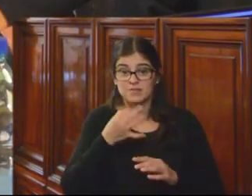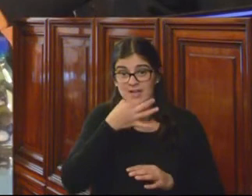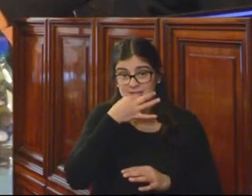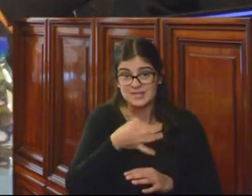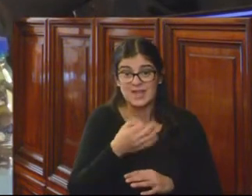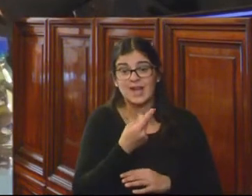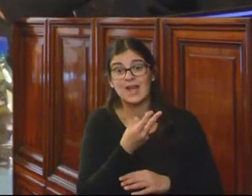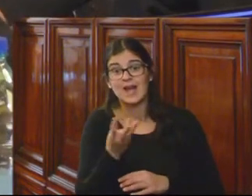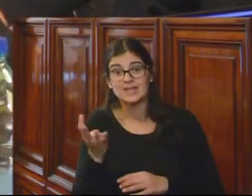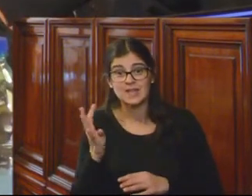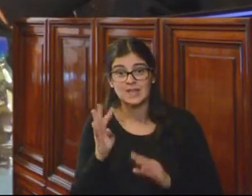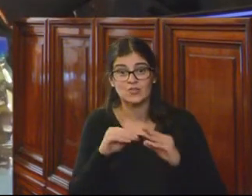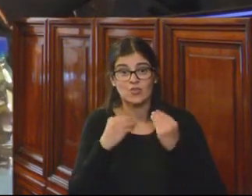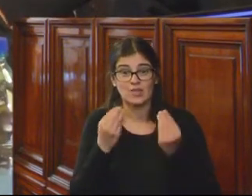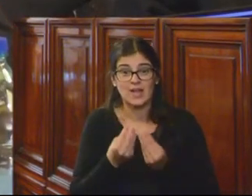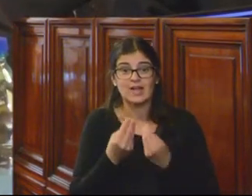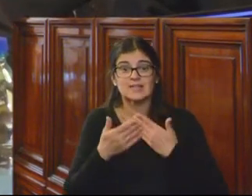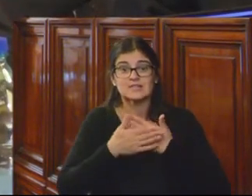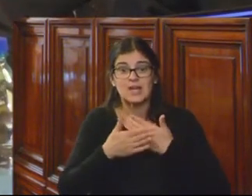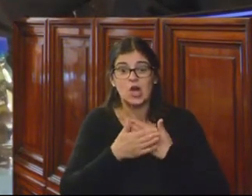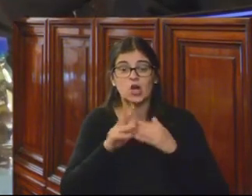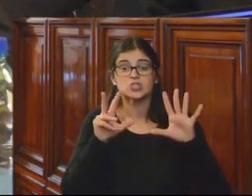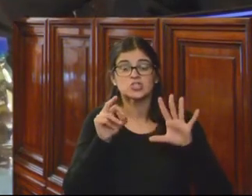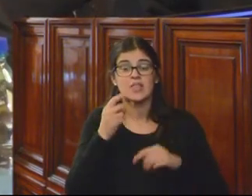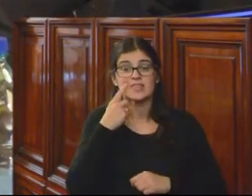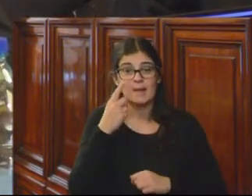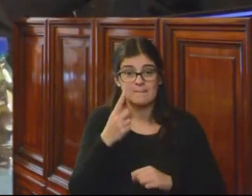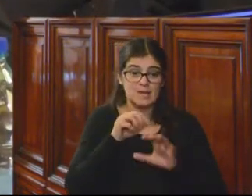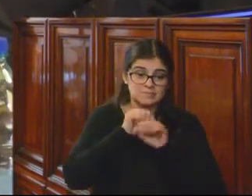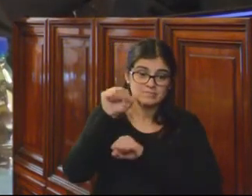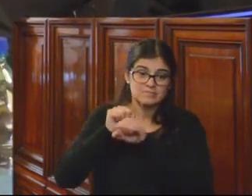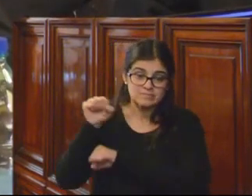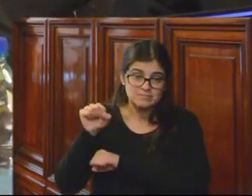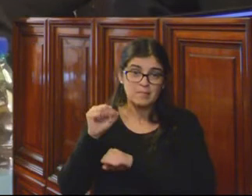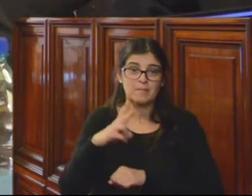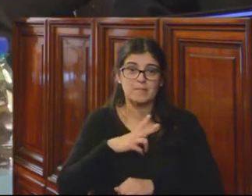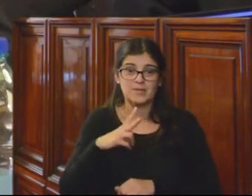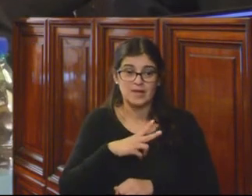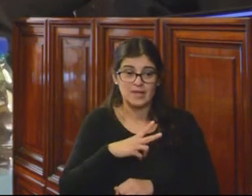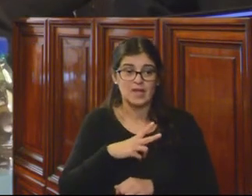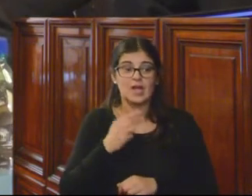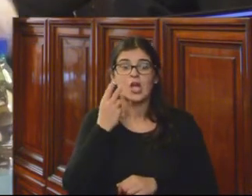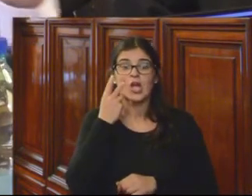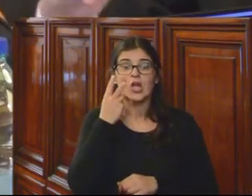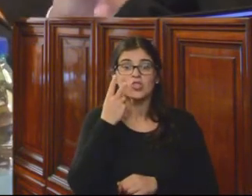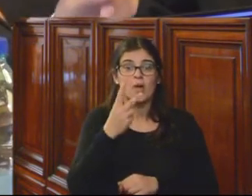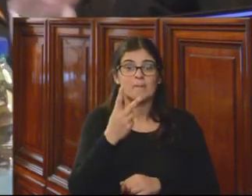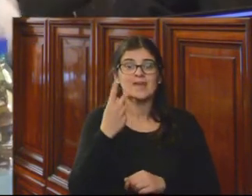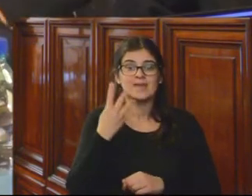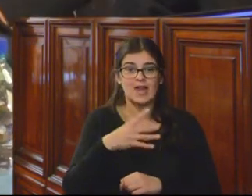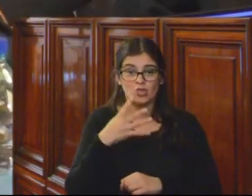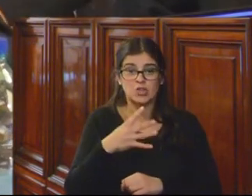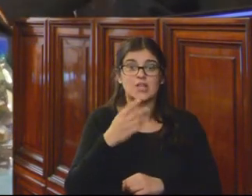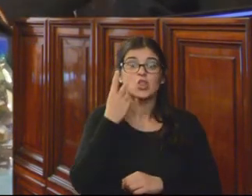la cantidad bruta, fue cerca de 80.000 títulos universitarios de universidades privadas. Eso fue en el año 2014. En el